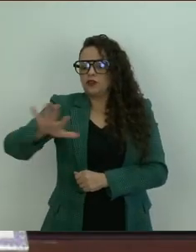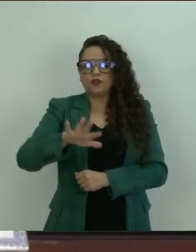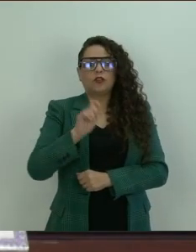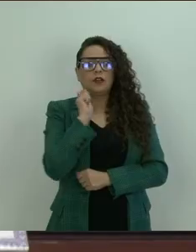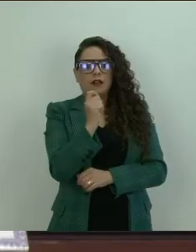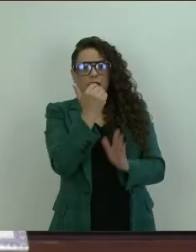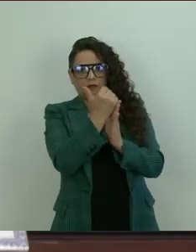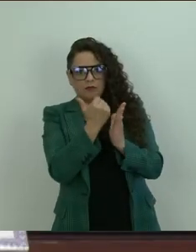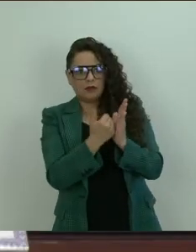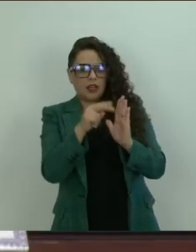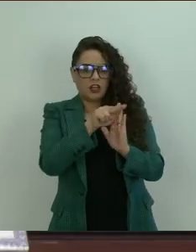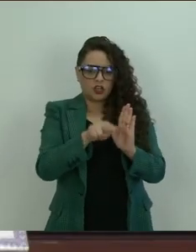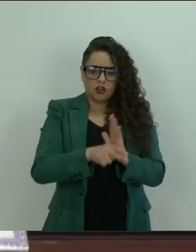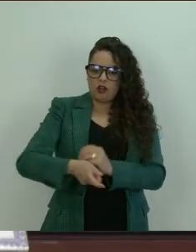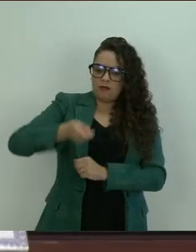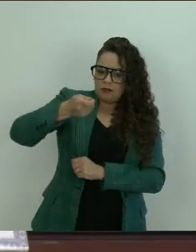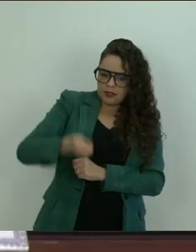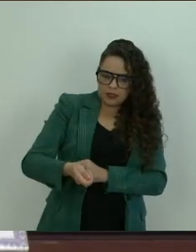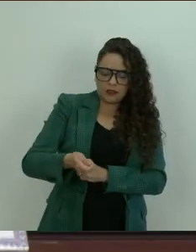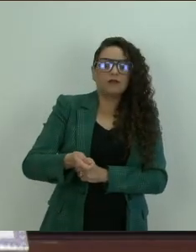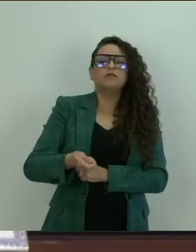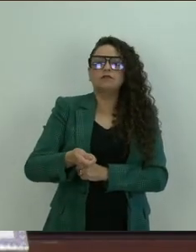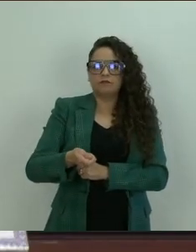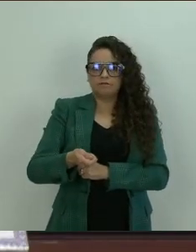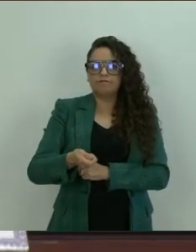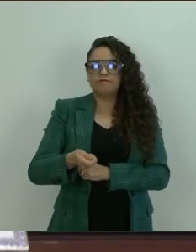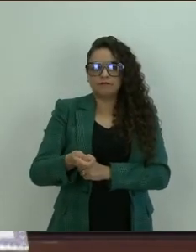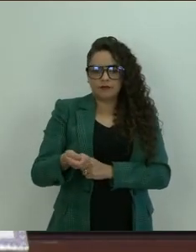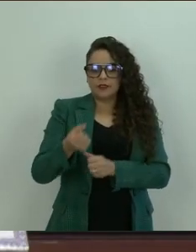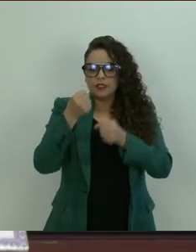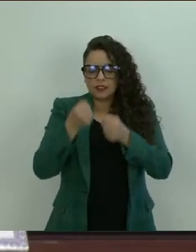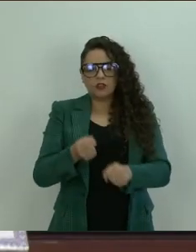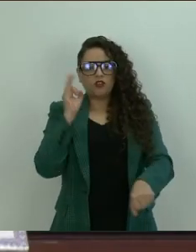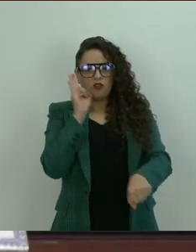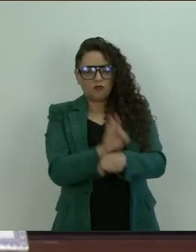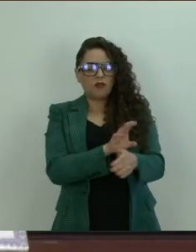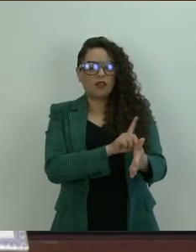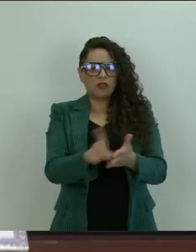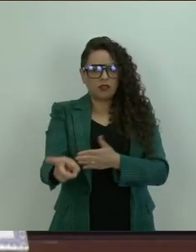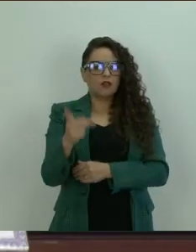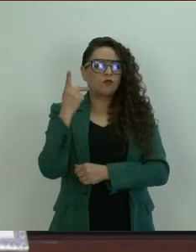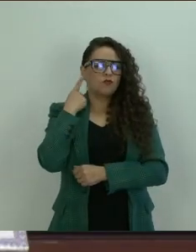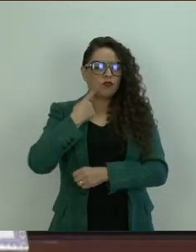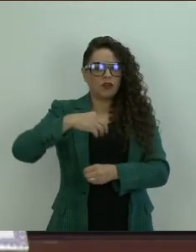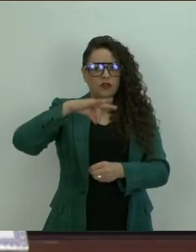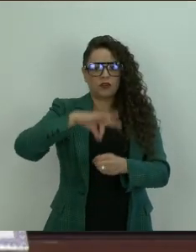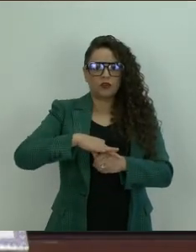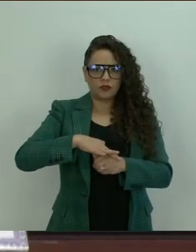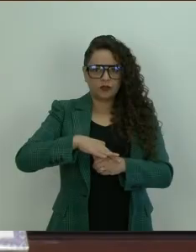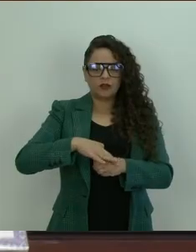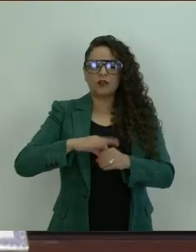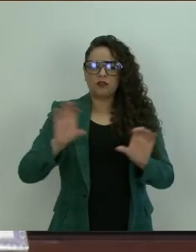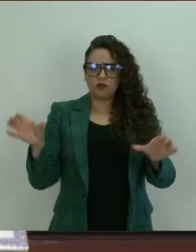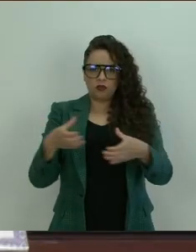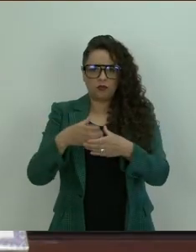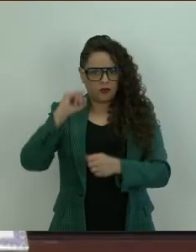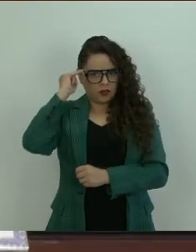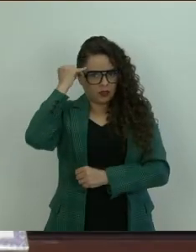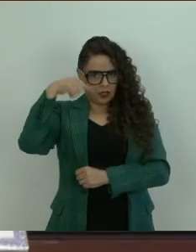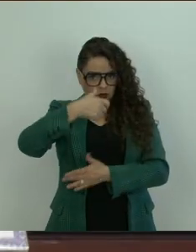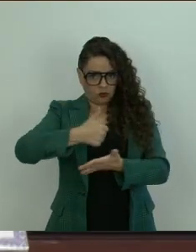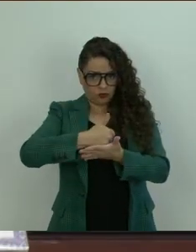las sentencias y las acciones que buscan garantizar los derechos político-electorales de las comunidades originarias de esta